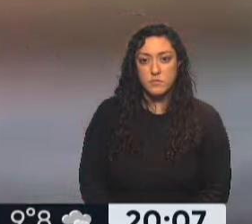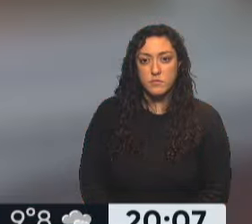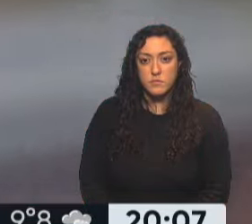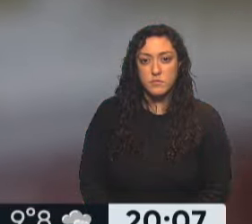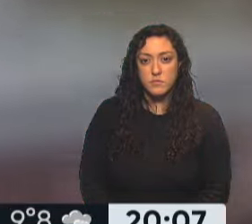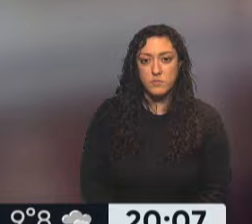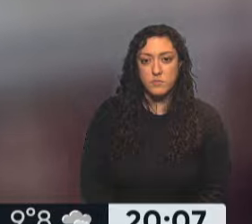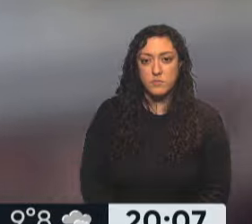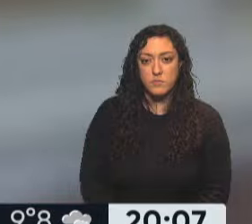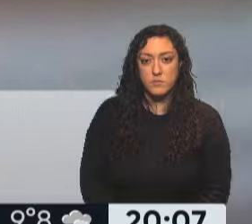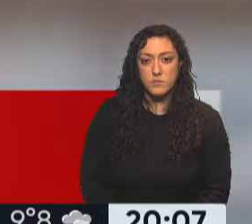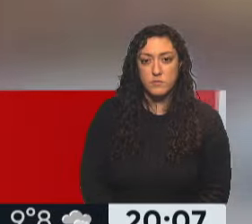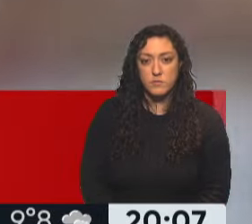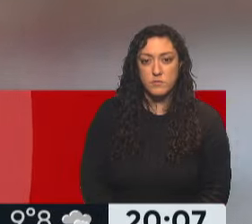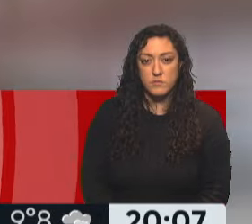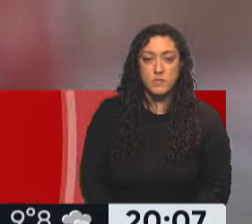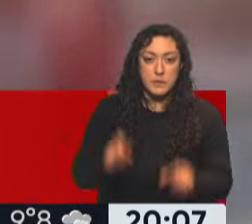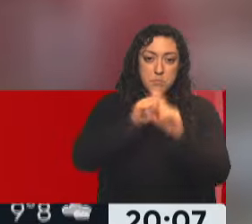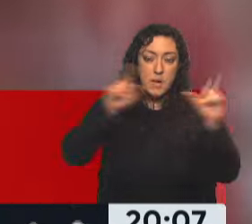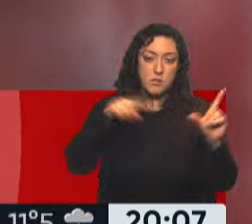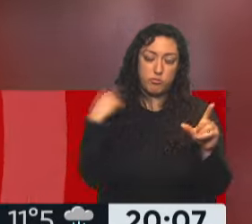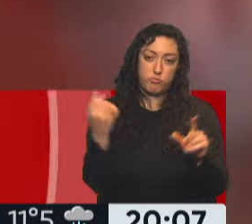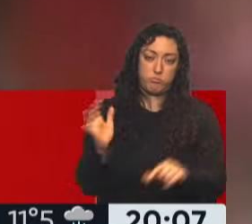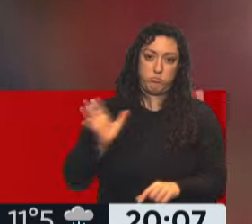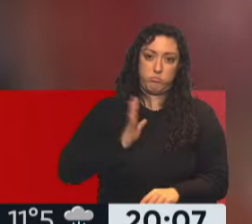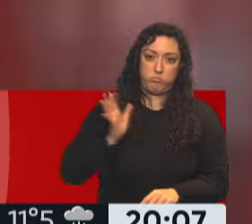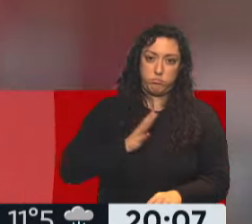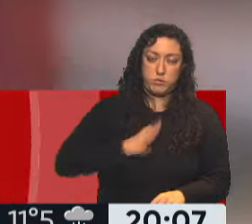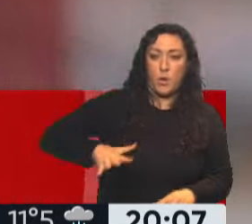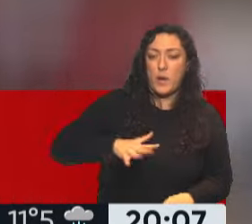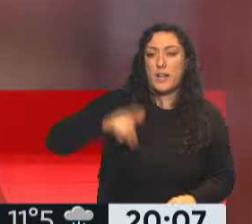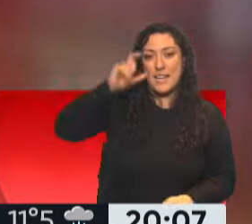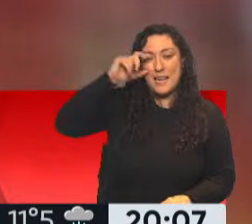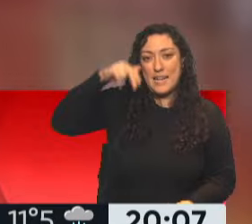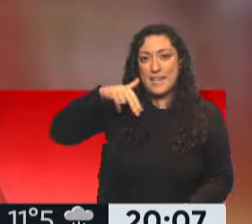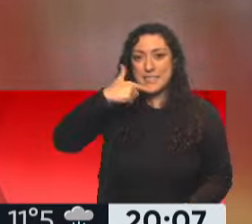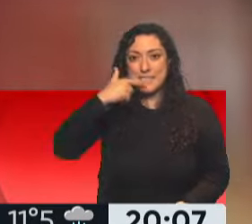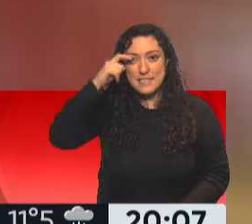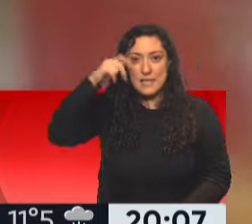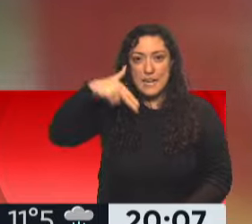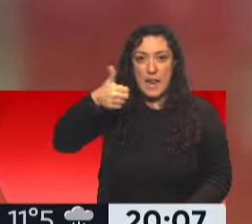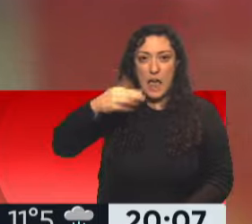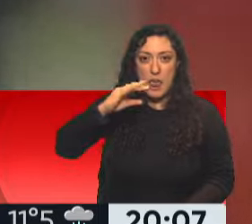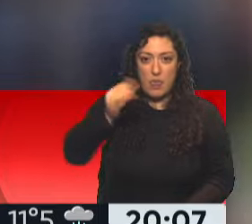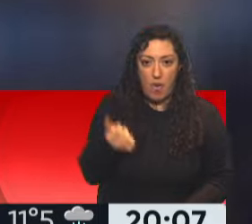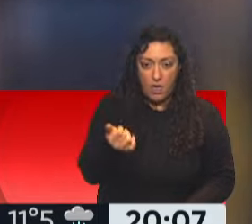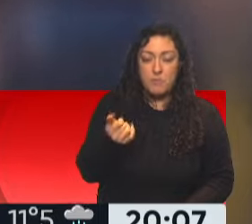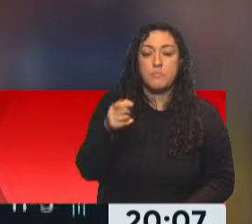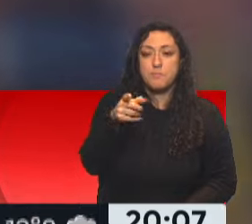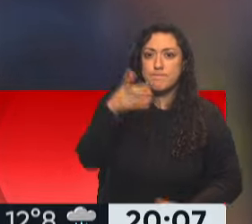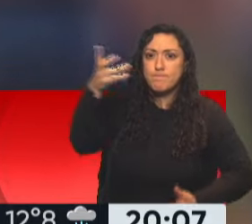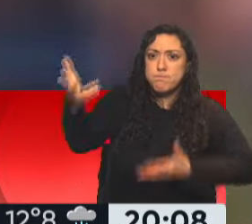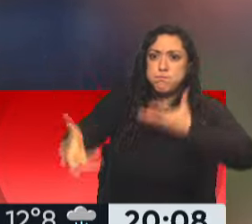y ahí está la imagen que asustó a encenada hoy a la tarde allí un importante